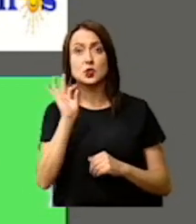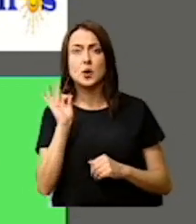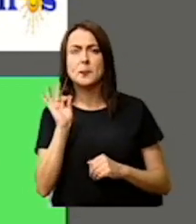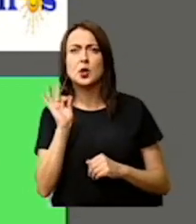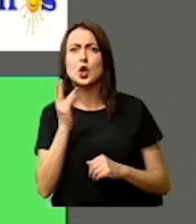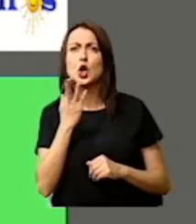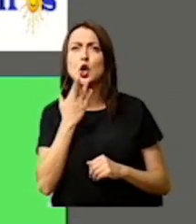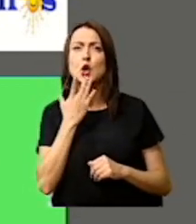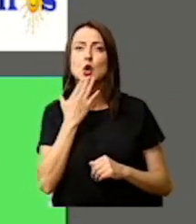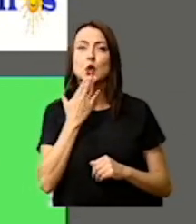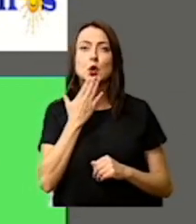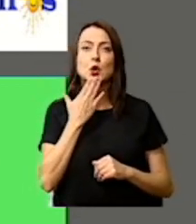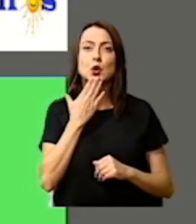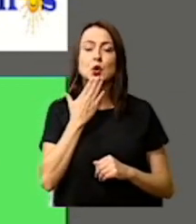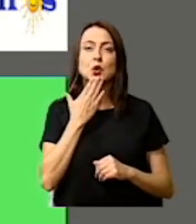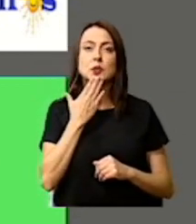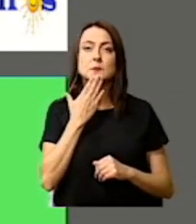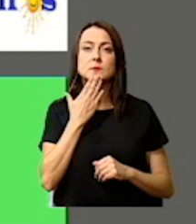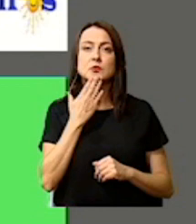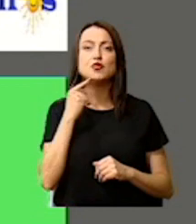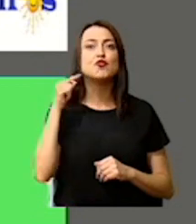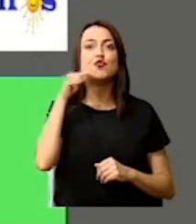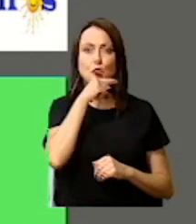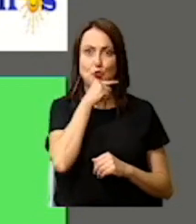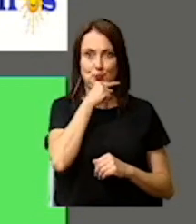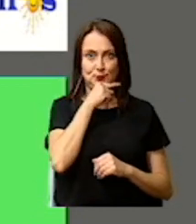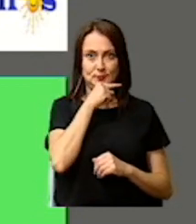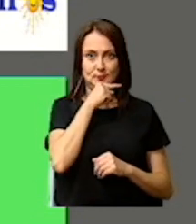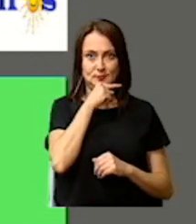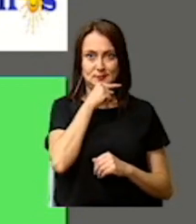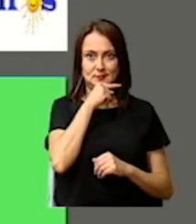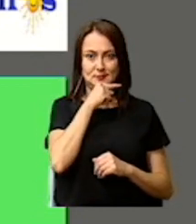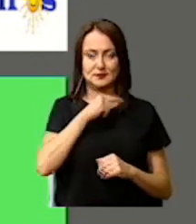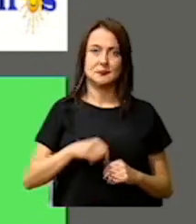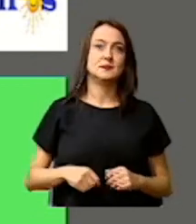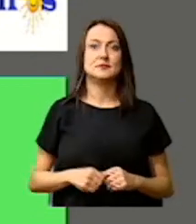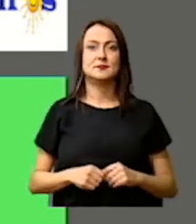Escojamos el color rojo.